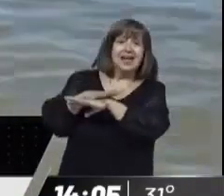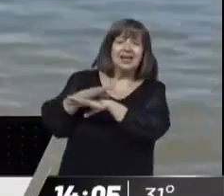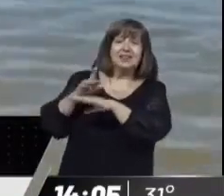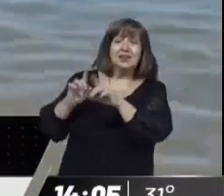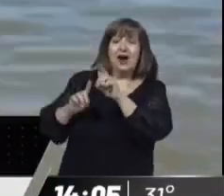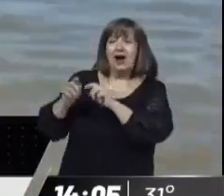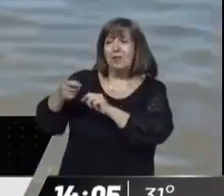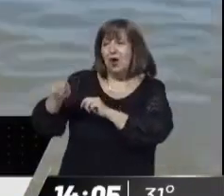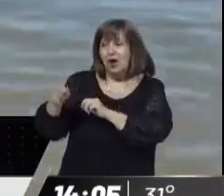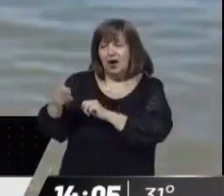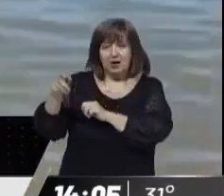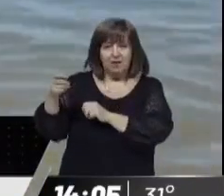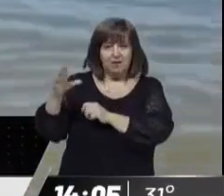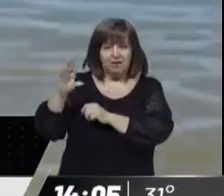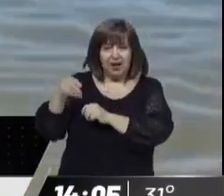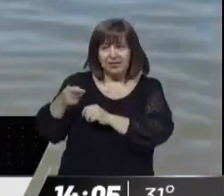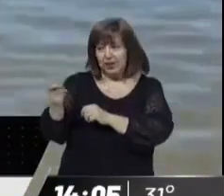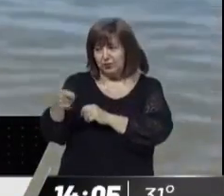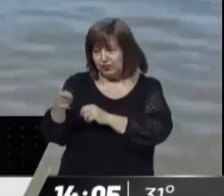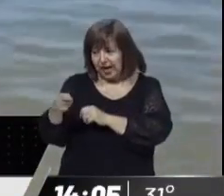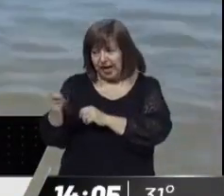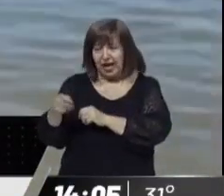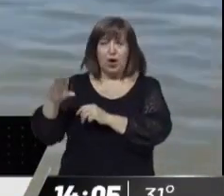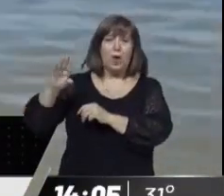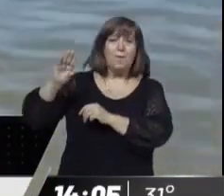más que nada por la parte política, creo, che.